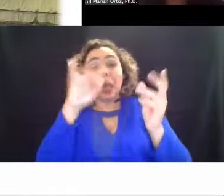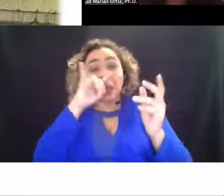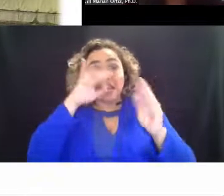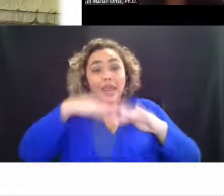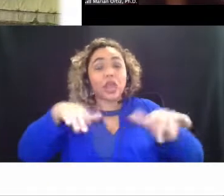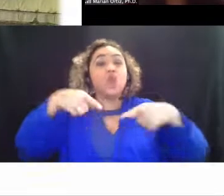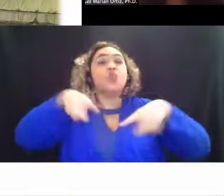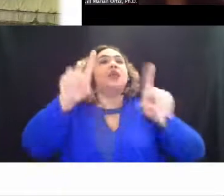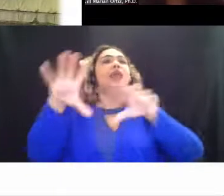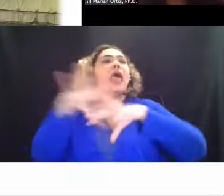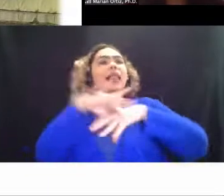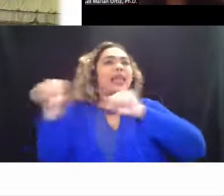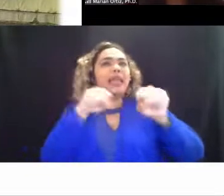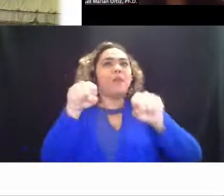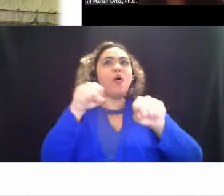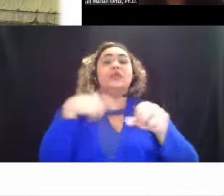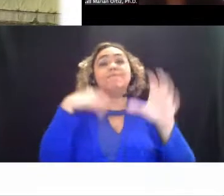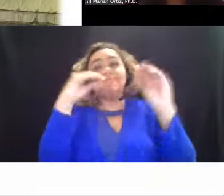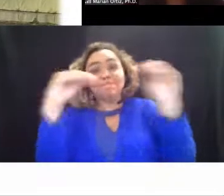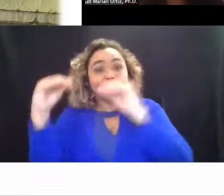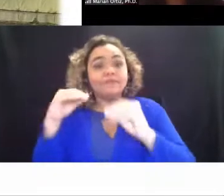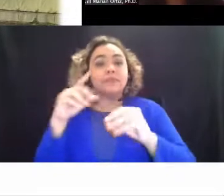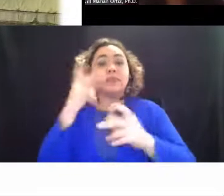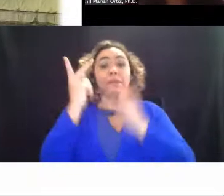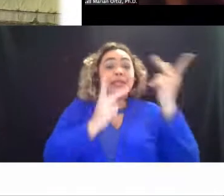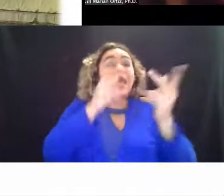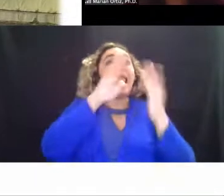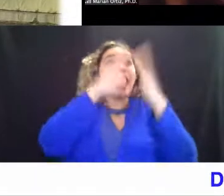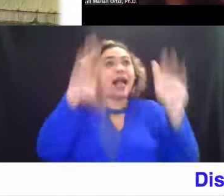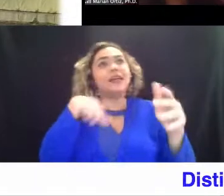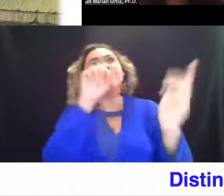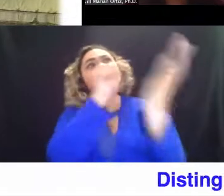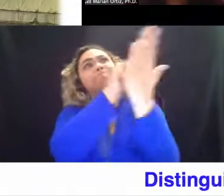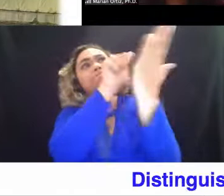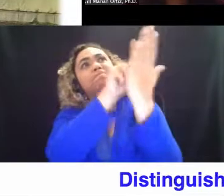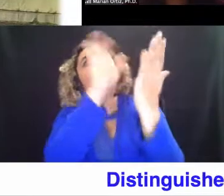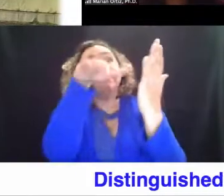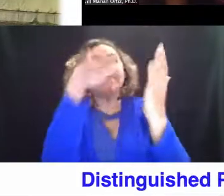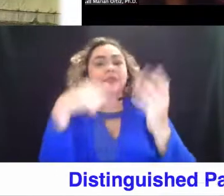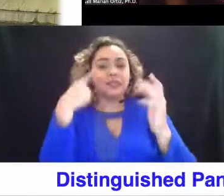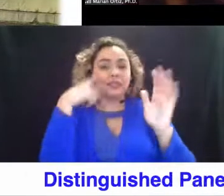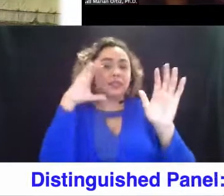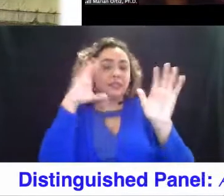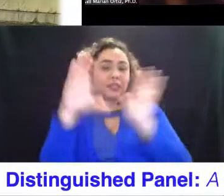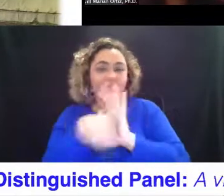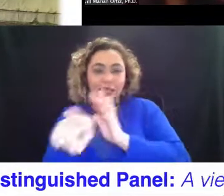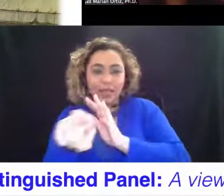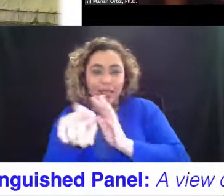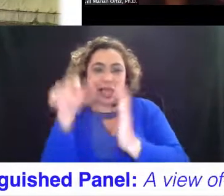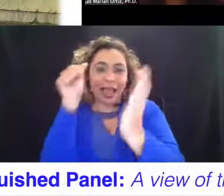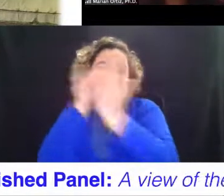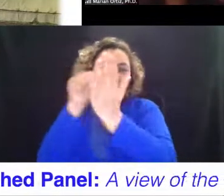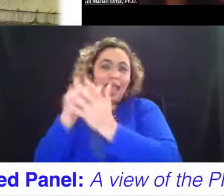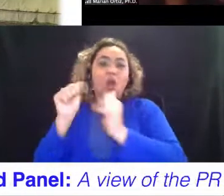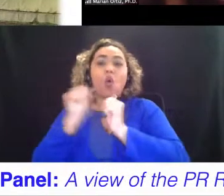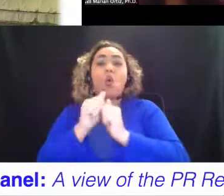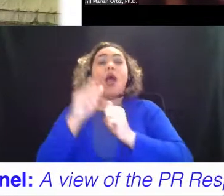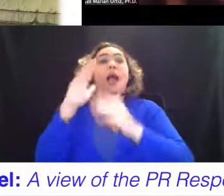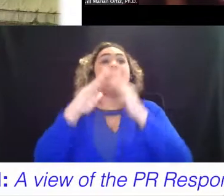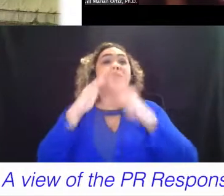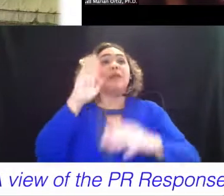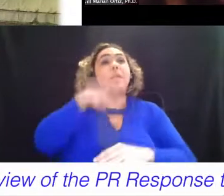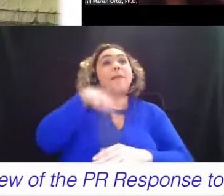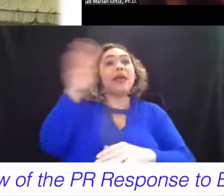terremotos, visitas casa a casa. Aquí en esta foto le muestro las visitas casa a casa que tuvimos en colaboración con el municipio de